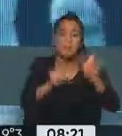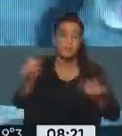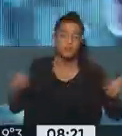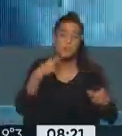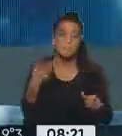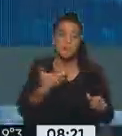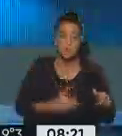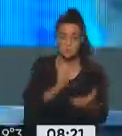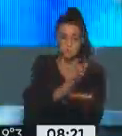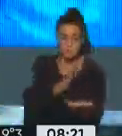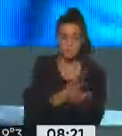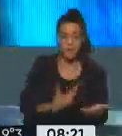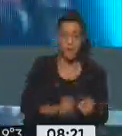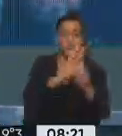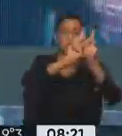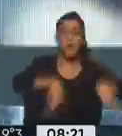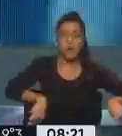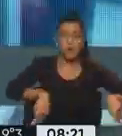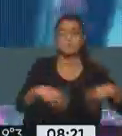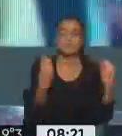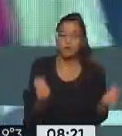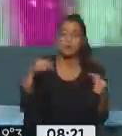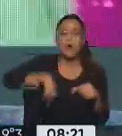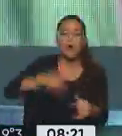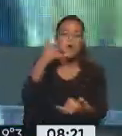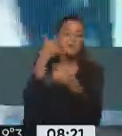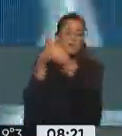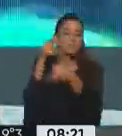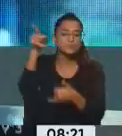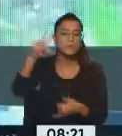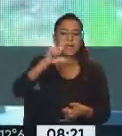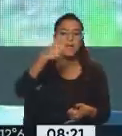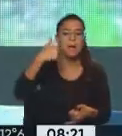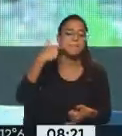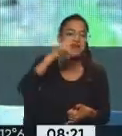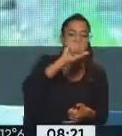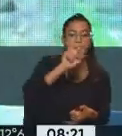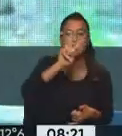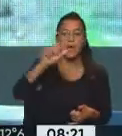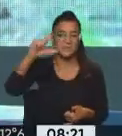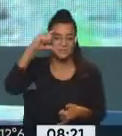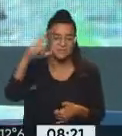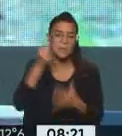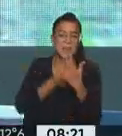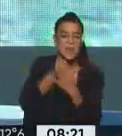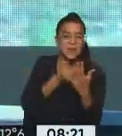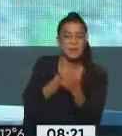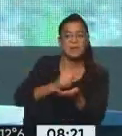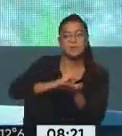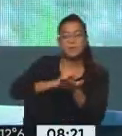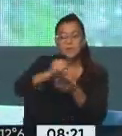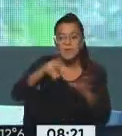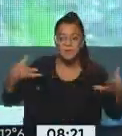anular el derecho al aborto es por eso que ya estamos en comunicación telefónica con camila valle de camila es militante en nueva york' the abortion